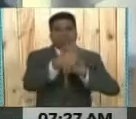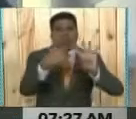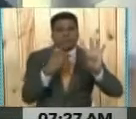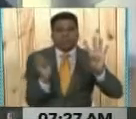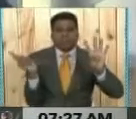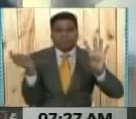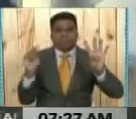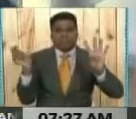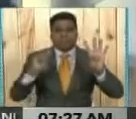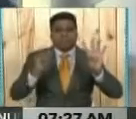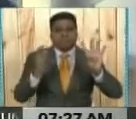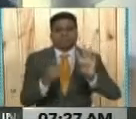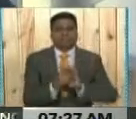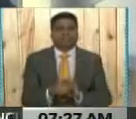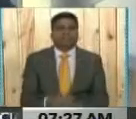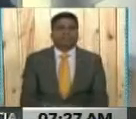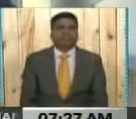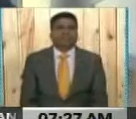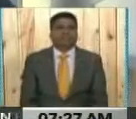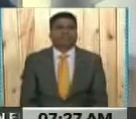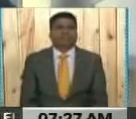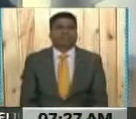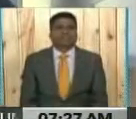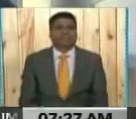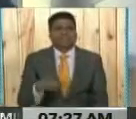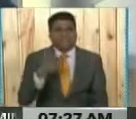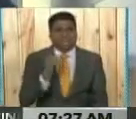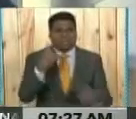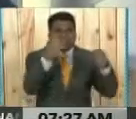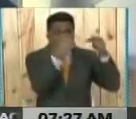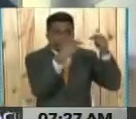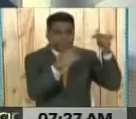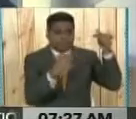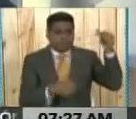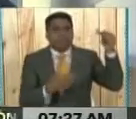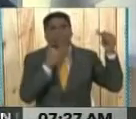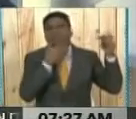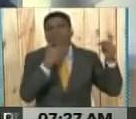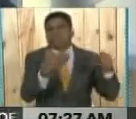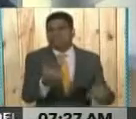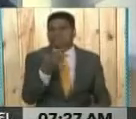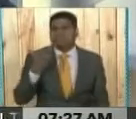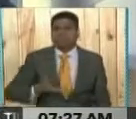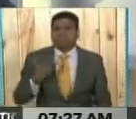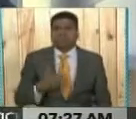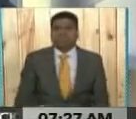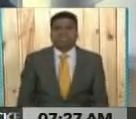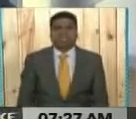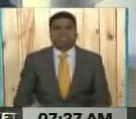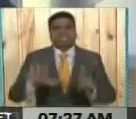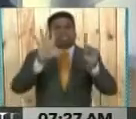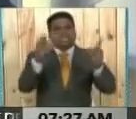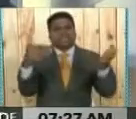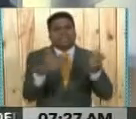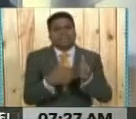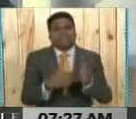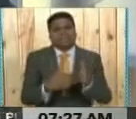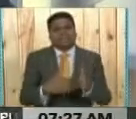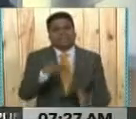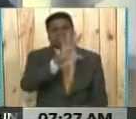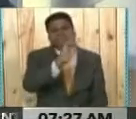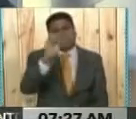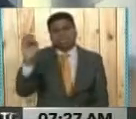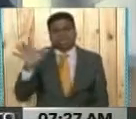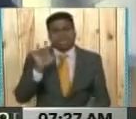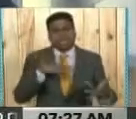momento hablamos del cuatrimestre y estaba allí, por supuesto, la agenda de Navidad. En ese momento sistematizamos más de 6.500 actividades que